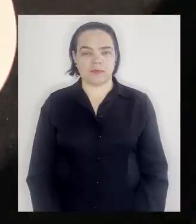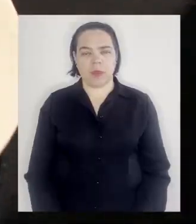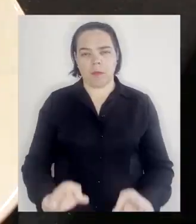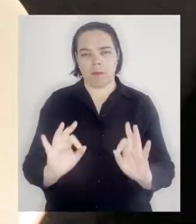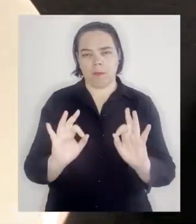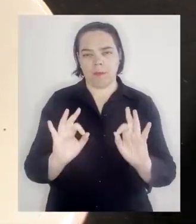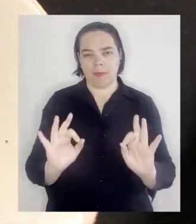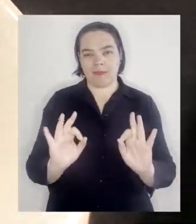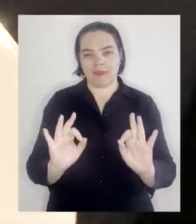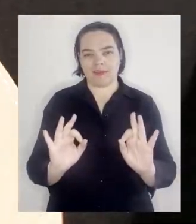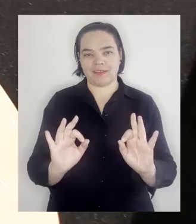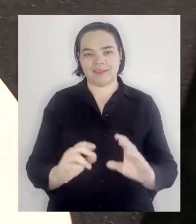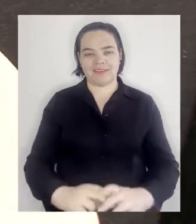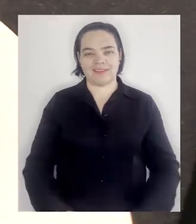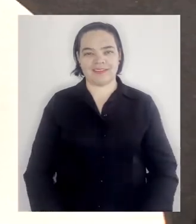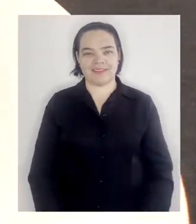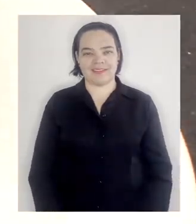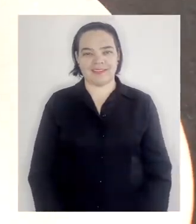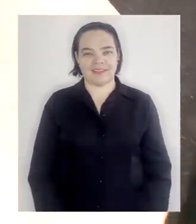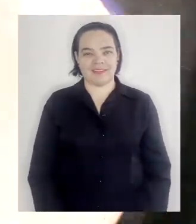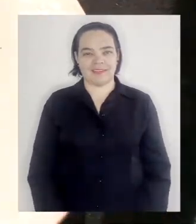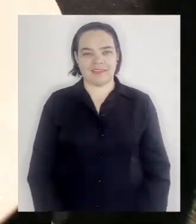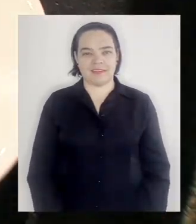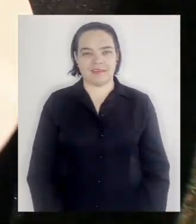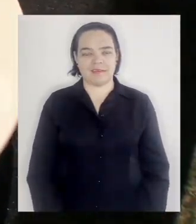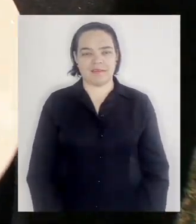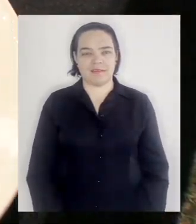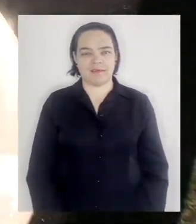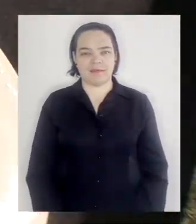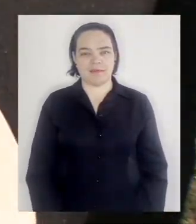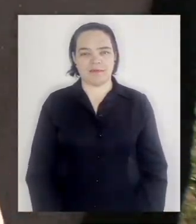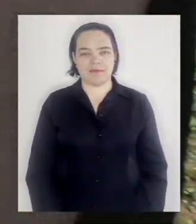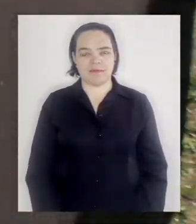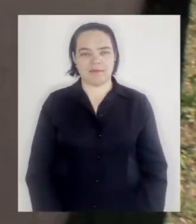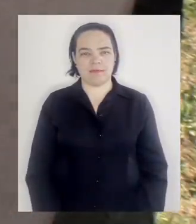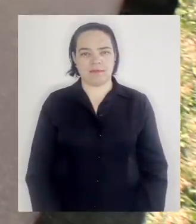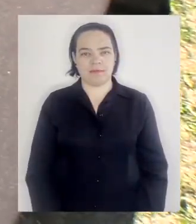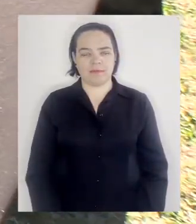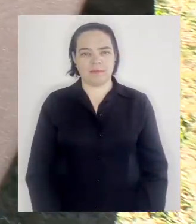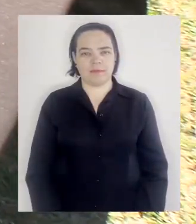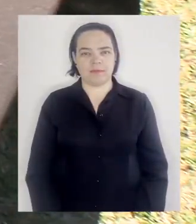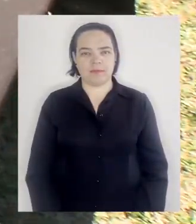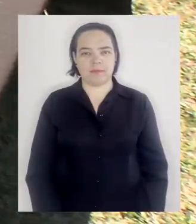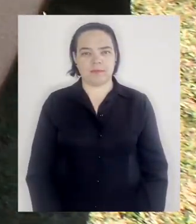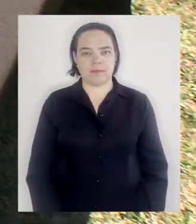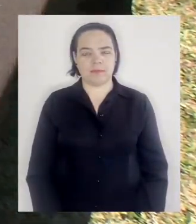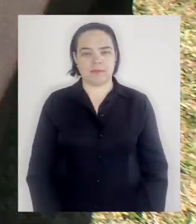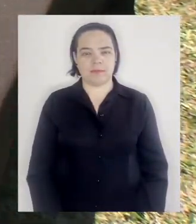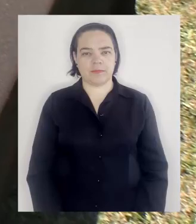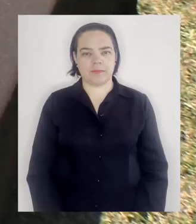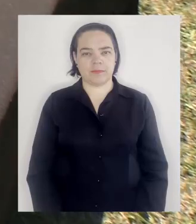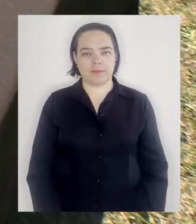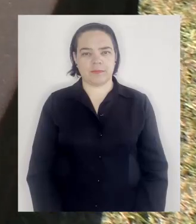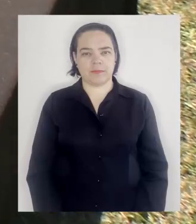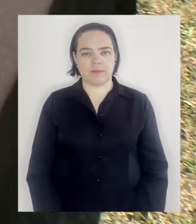Perfecto. Y cada vez le tienes que pasar un poquito. No lo hago cada vez, pero mi sartén se pega un poquito.